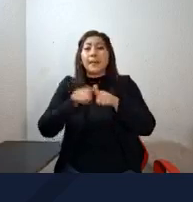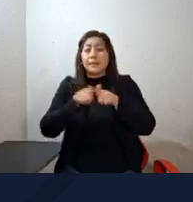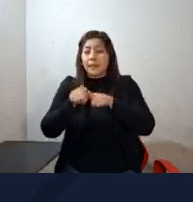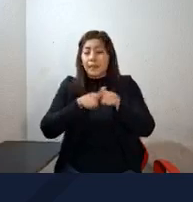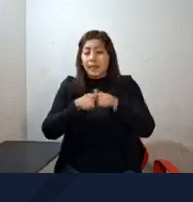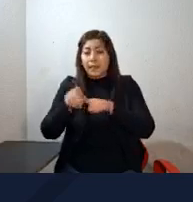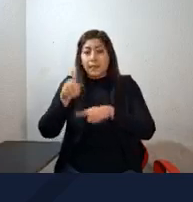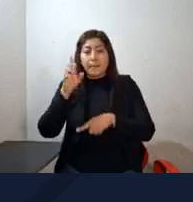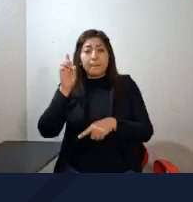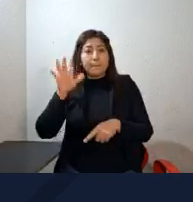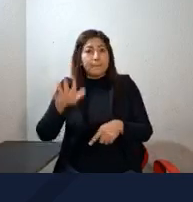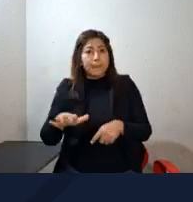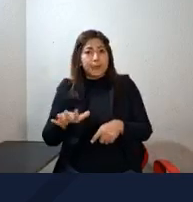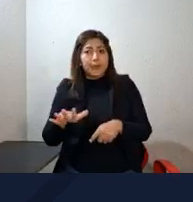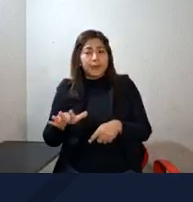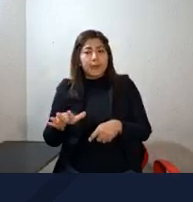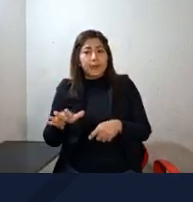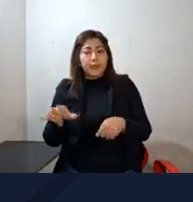o cuál es la diferencia?